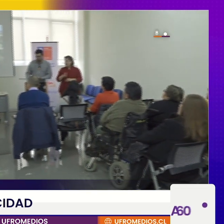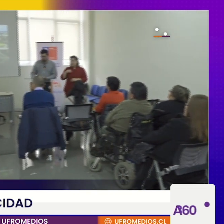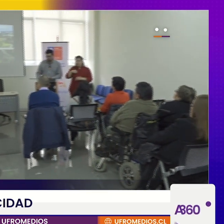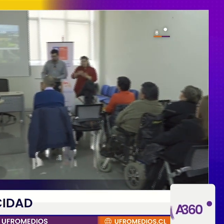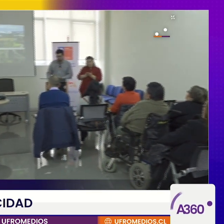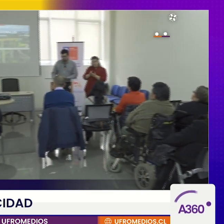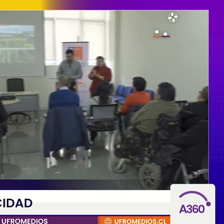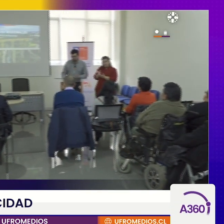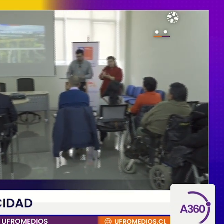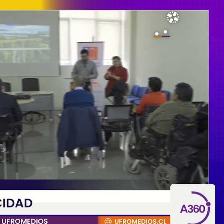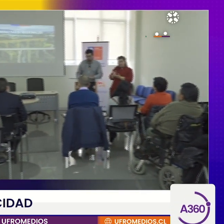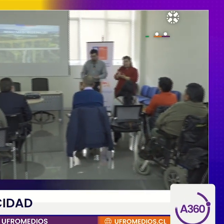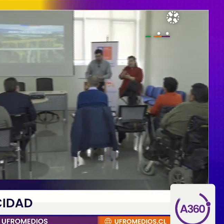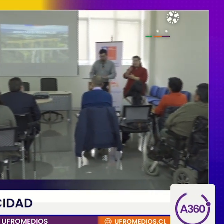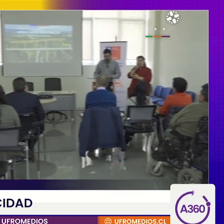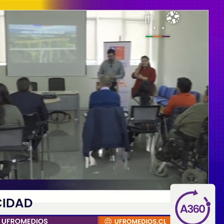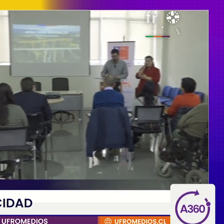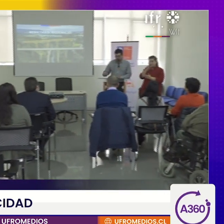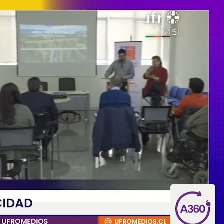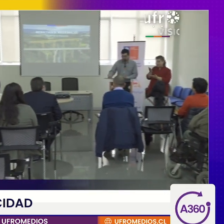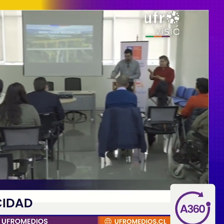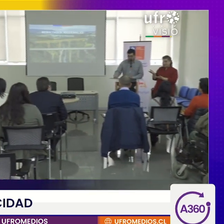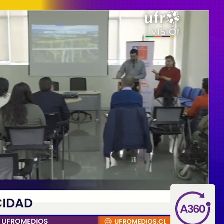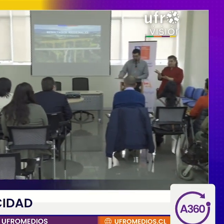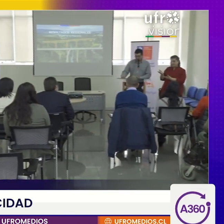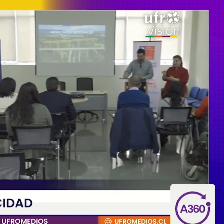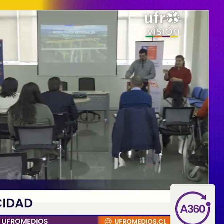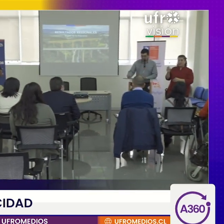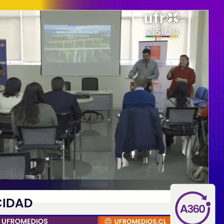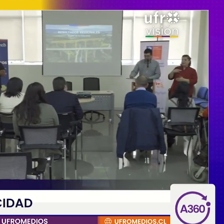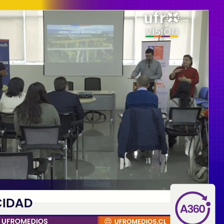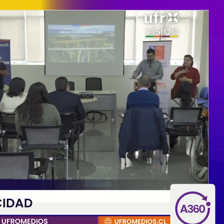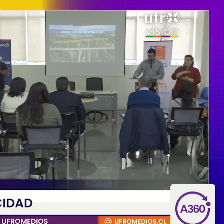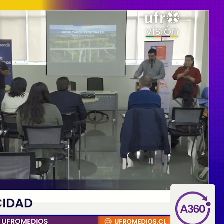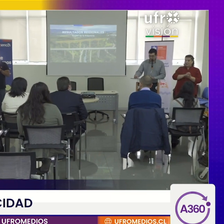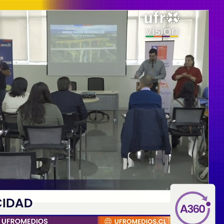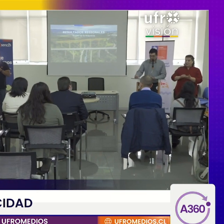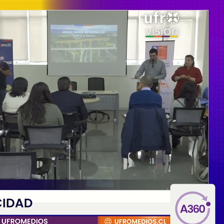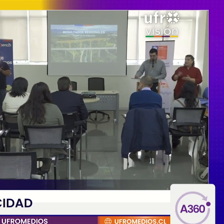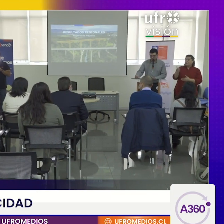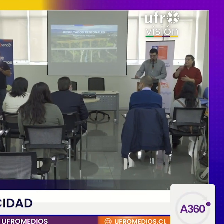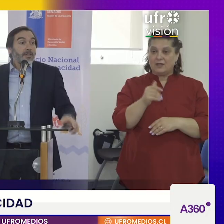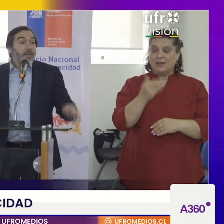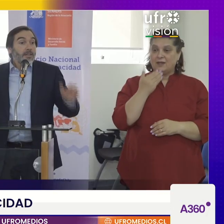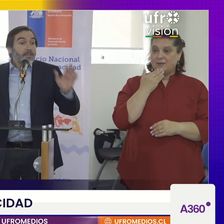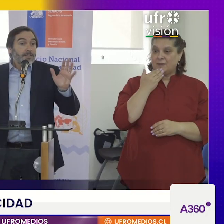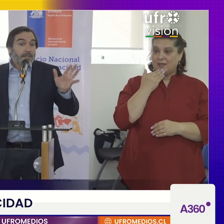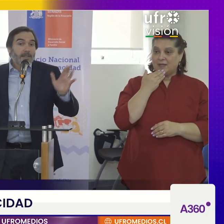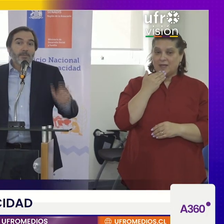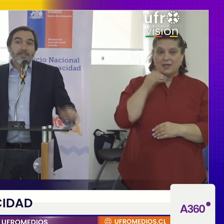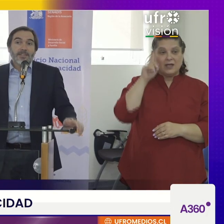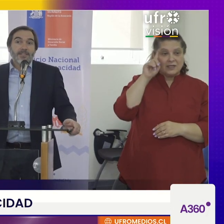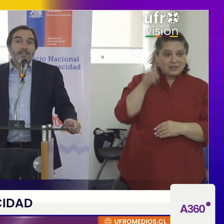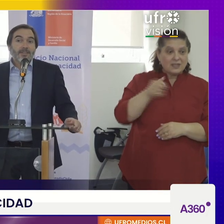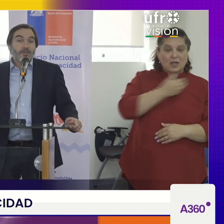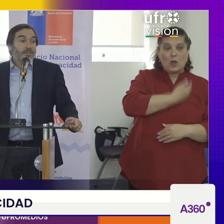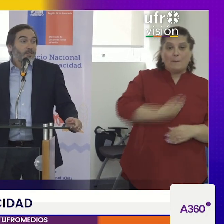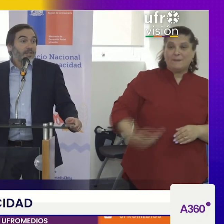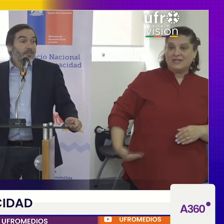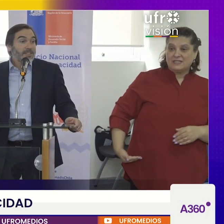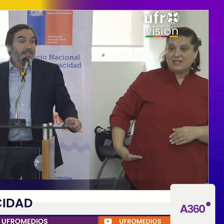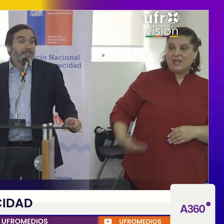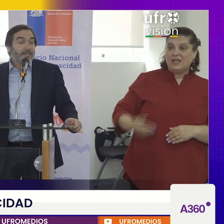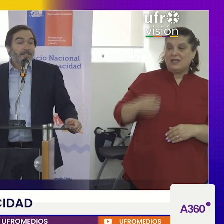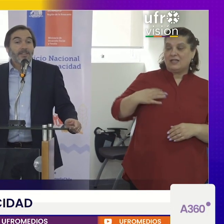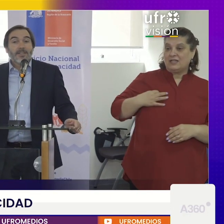no tienen la educación media completa, por ejemplo. Pero sin embargo en la región tenemos muchos profesionales que son personas